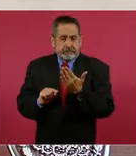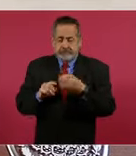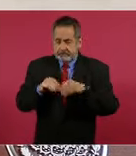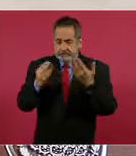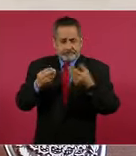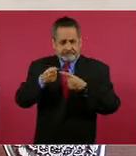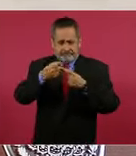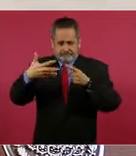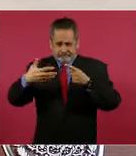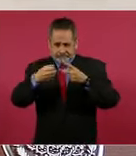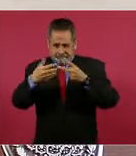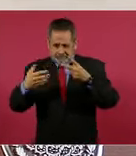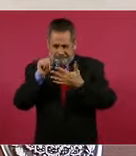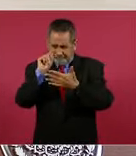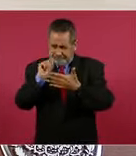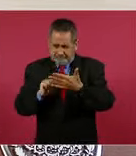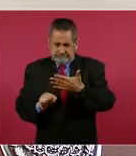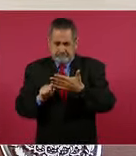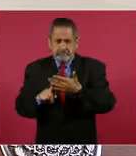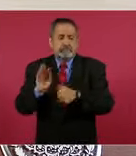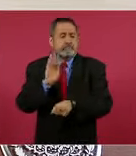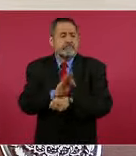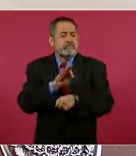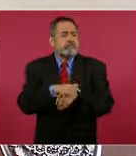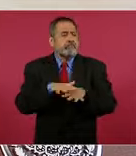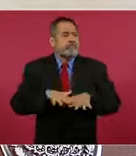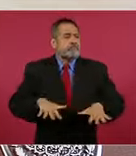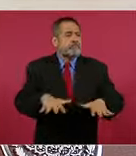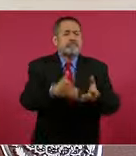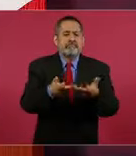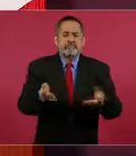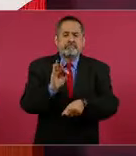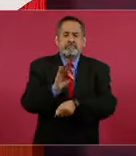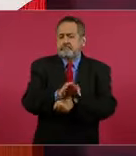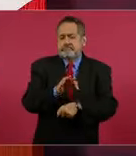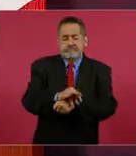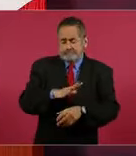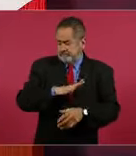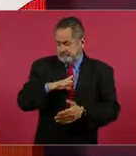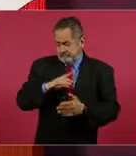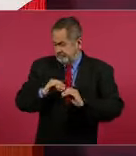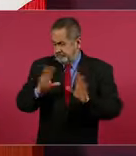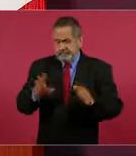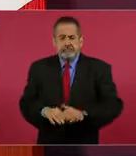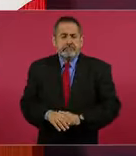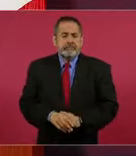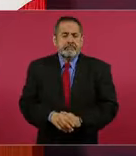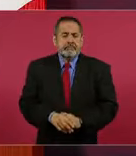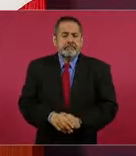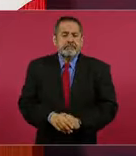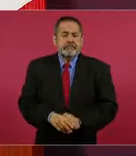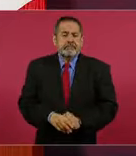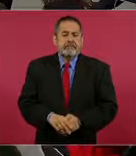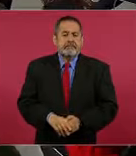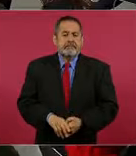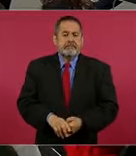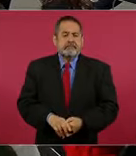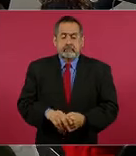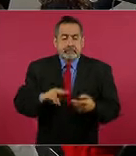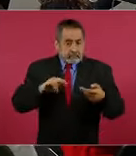cláusulas de protección al medio ambiente. Al